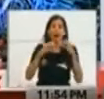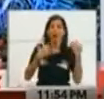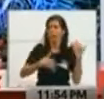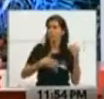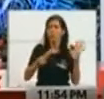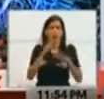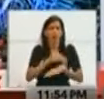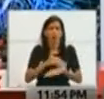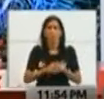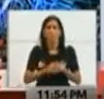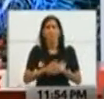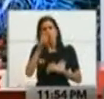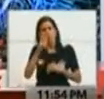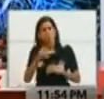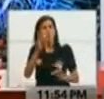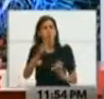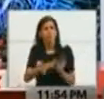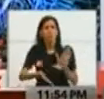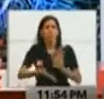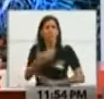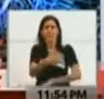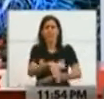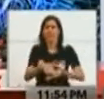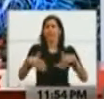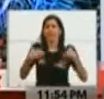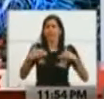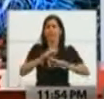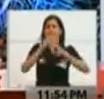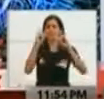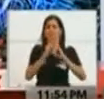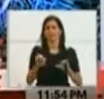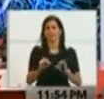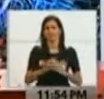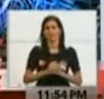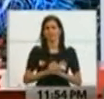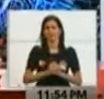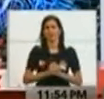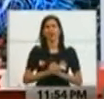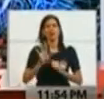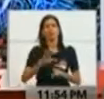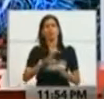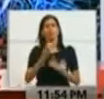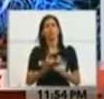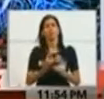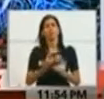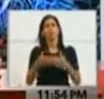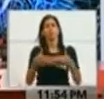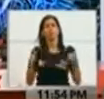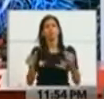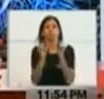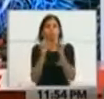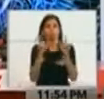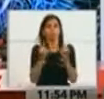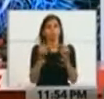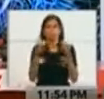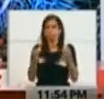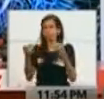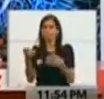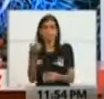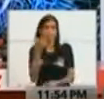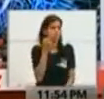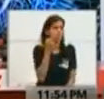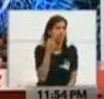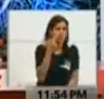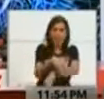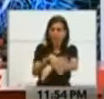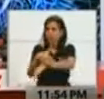calle, feliz, alegre. Mire, tanto poder de la cultura popular, ¿verdad? Es impresionante. Por todos lados uno consigue un